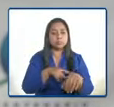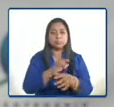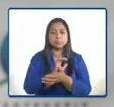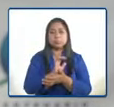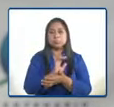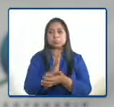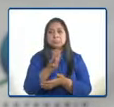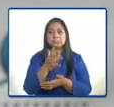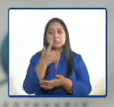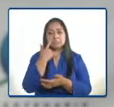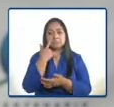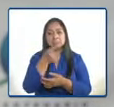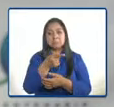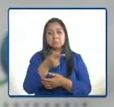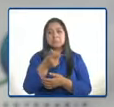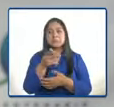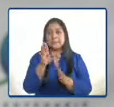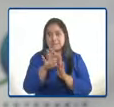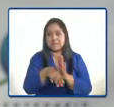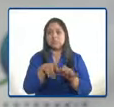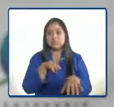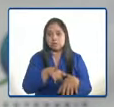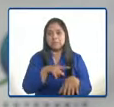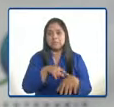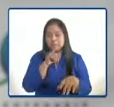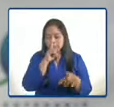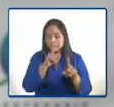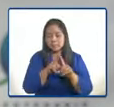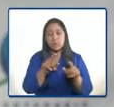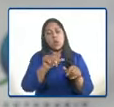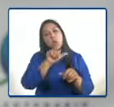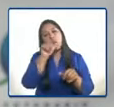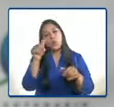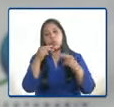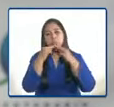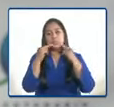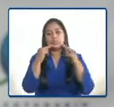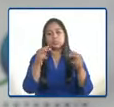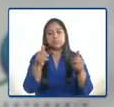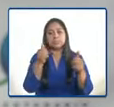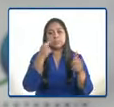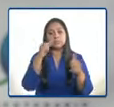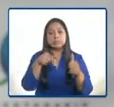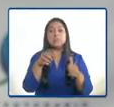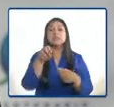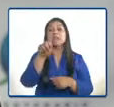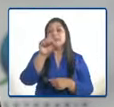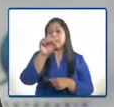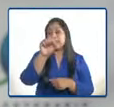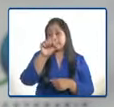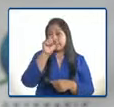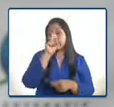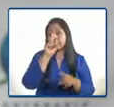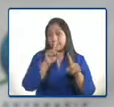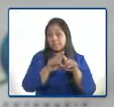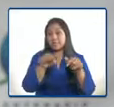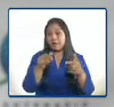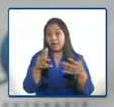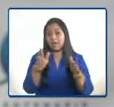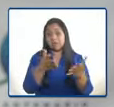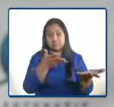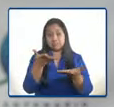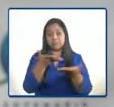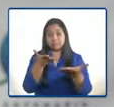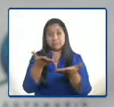para el trámite de pasaporte. Y la otra muy buena noticia es que estamos atendiendo los sábados también. Es otra de los